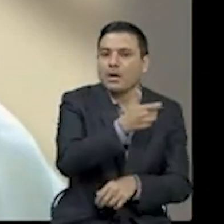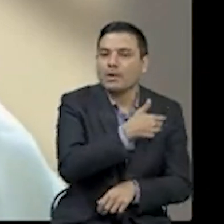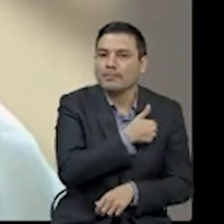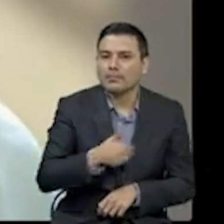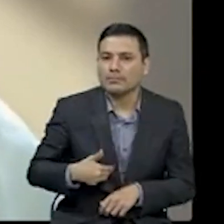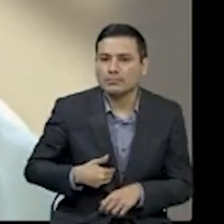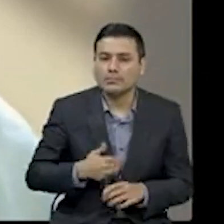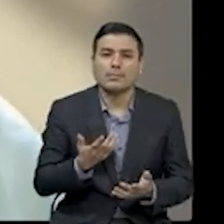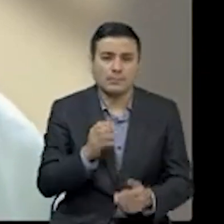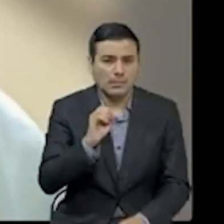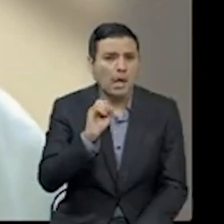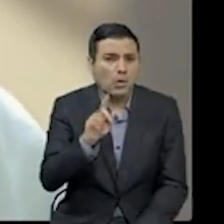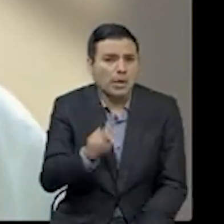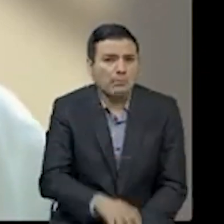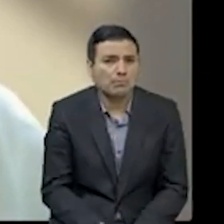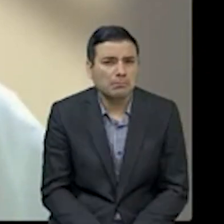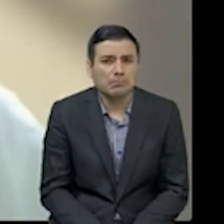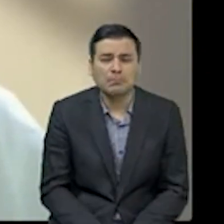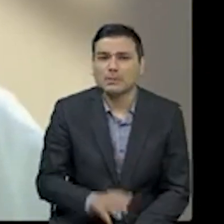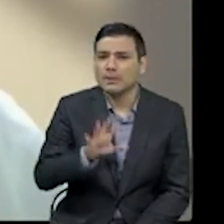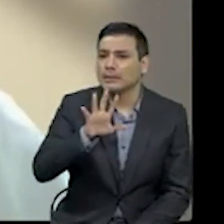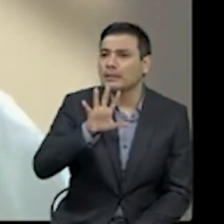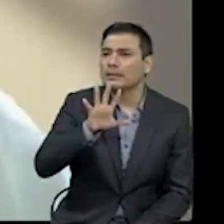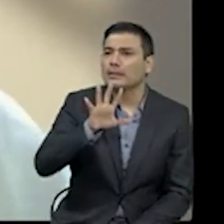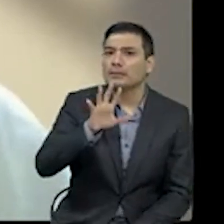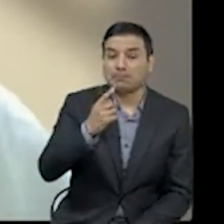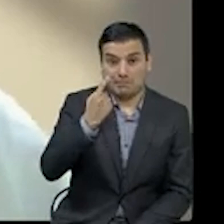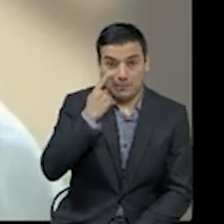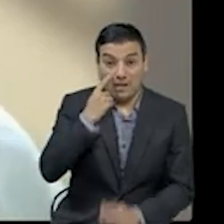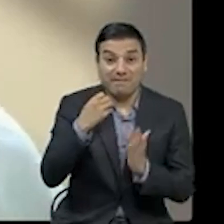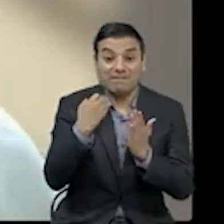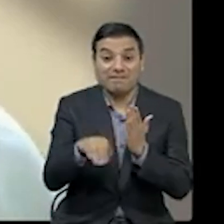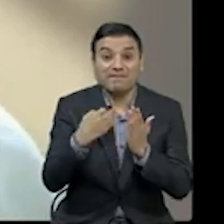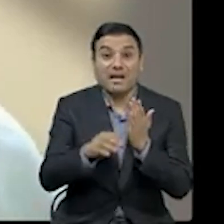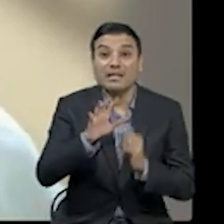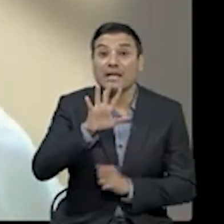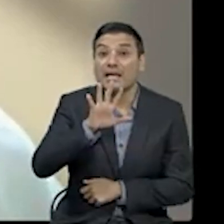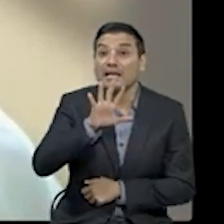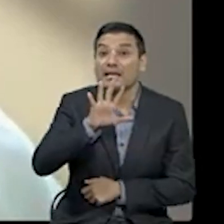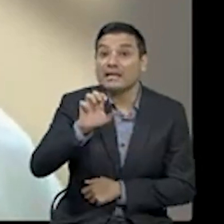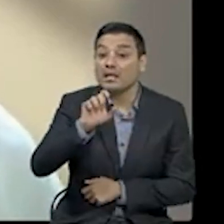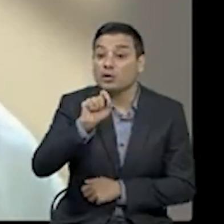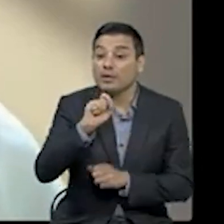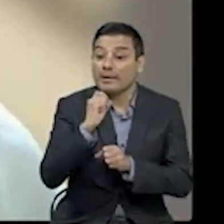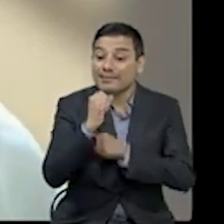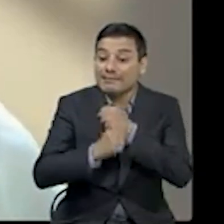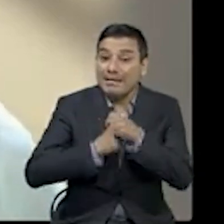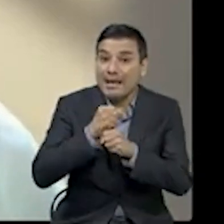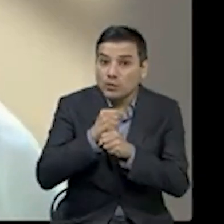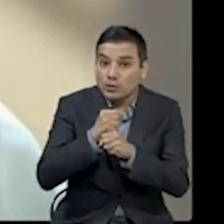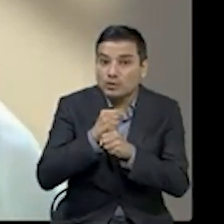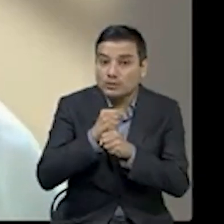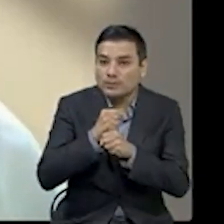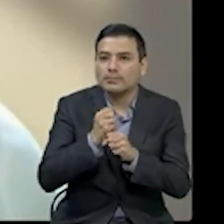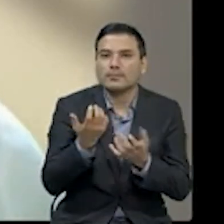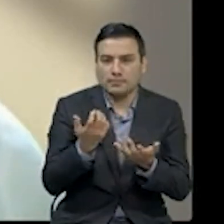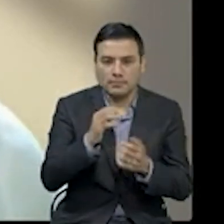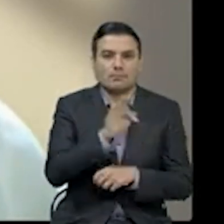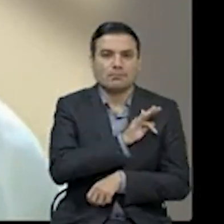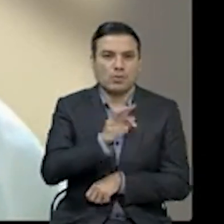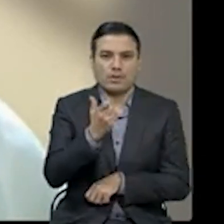requerirían nada más 520 años para poder cubrir los